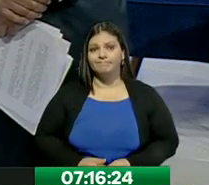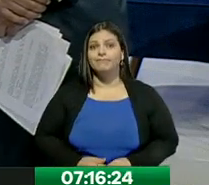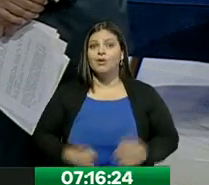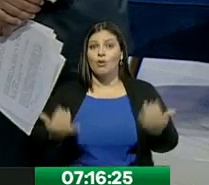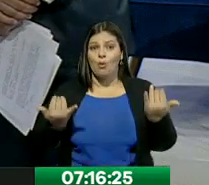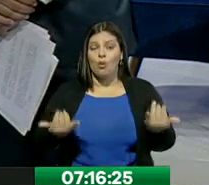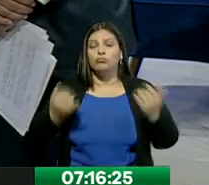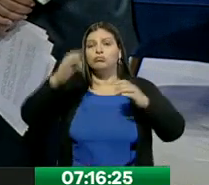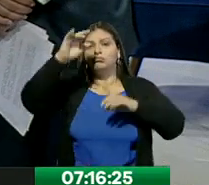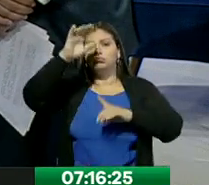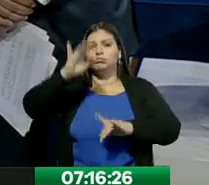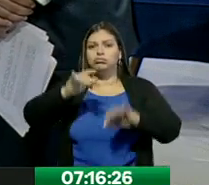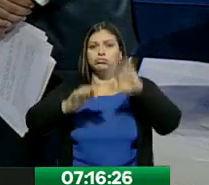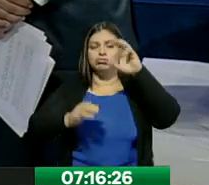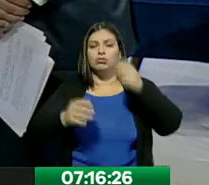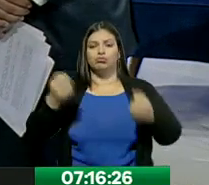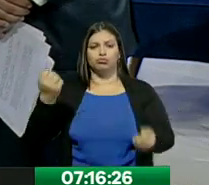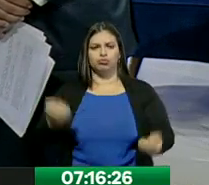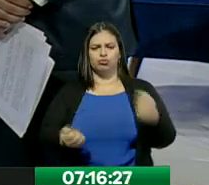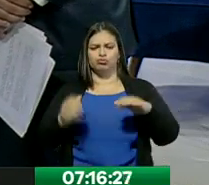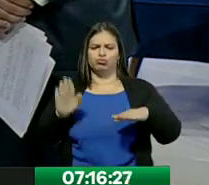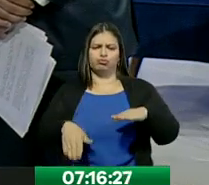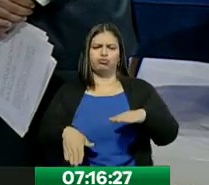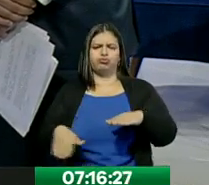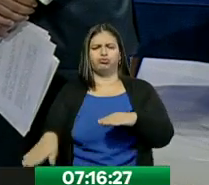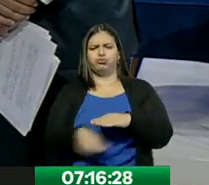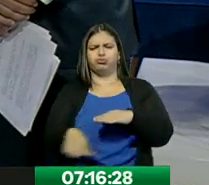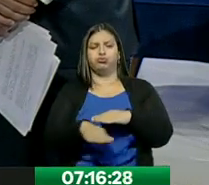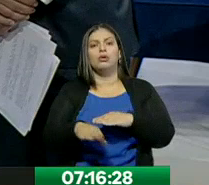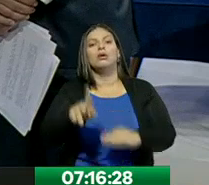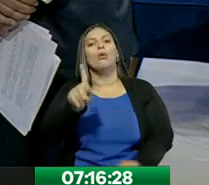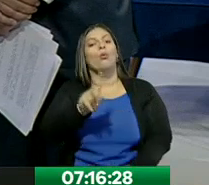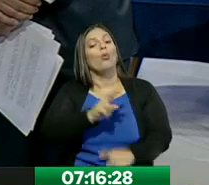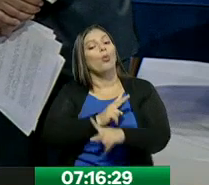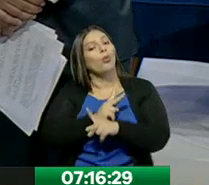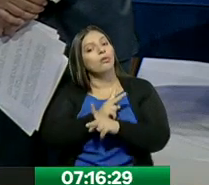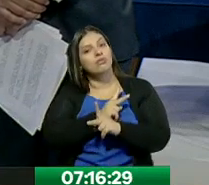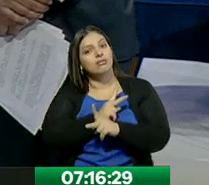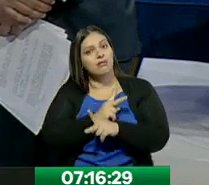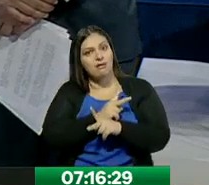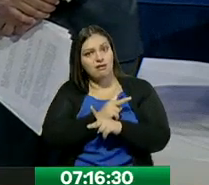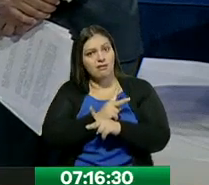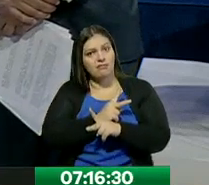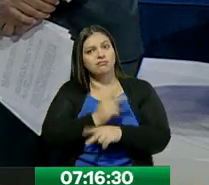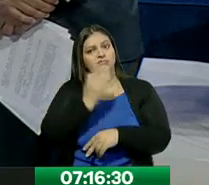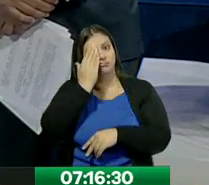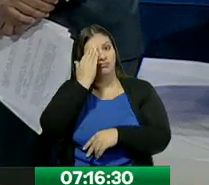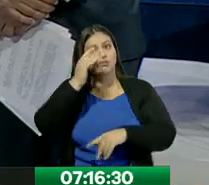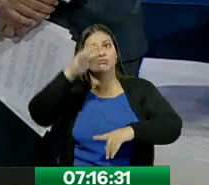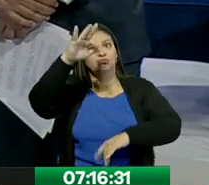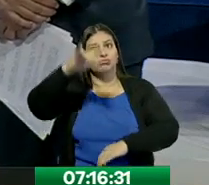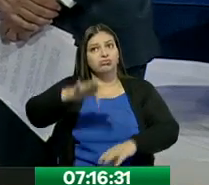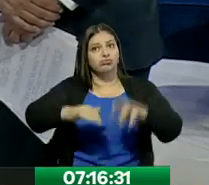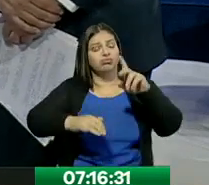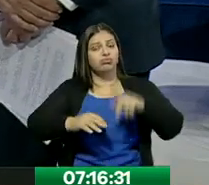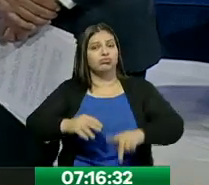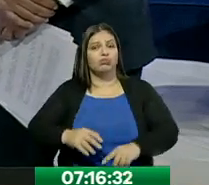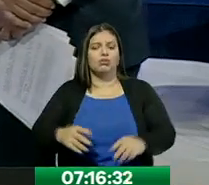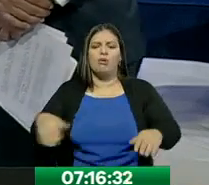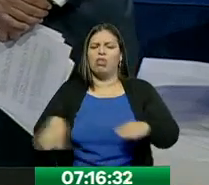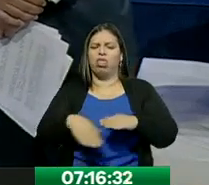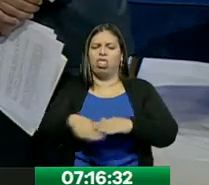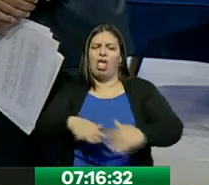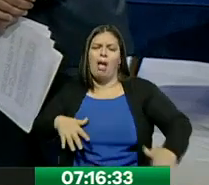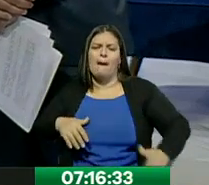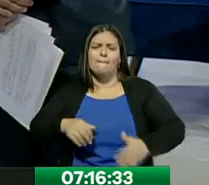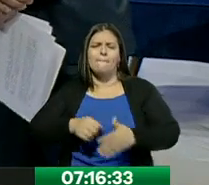con precaución, porque la calzada está mojada, mi querido José Luis. Tratemos de evitar posibles accidentes de tránsito. Claro que sí, indudablemente que es así.